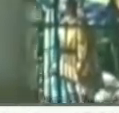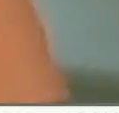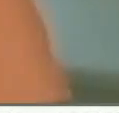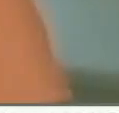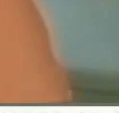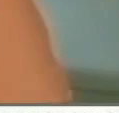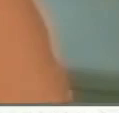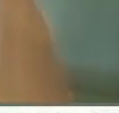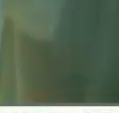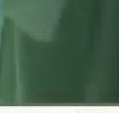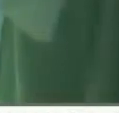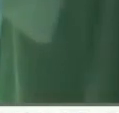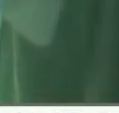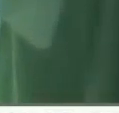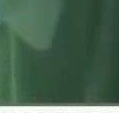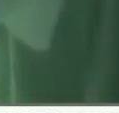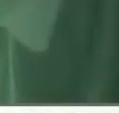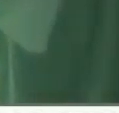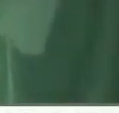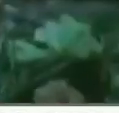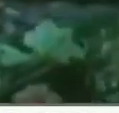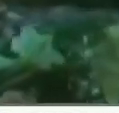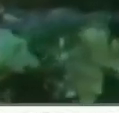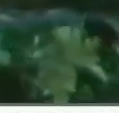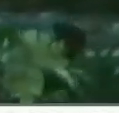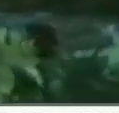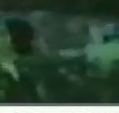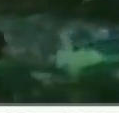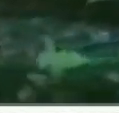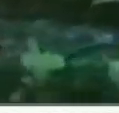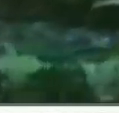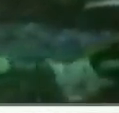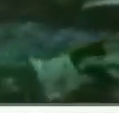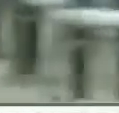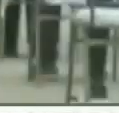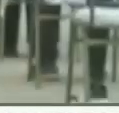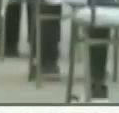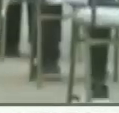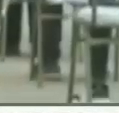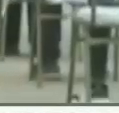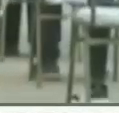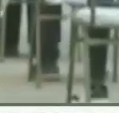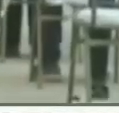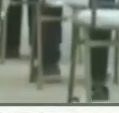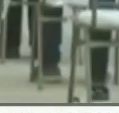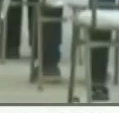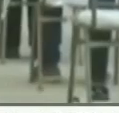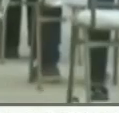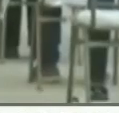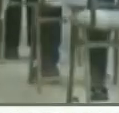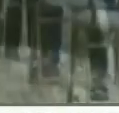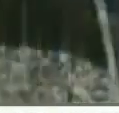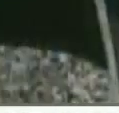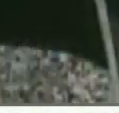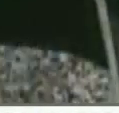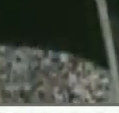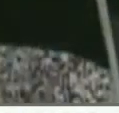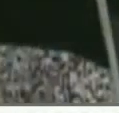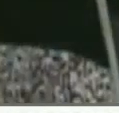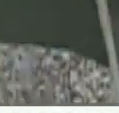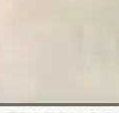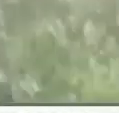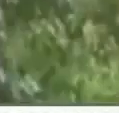desde allí las plegarias en la Semana Mayor. En medio de la pandemia que está colapsando al mundo, el